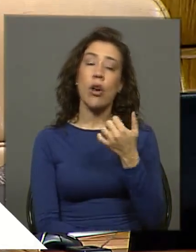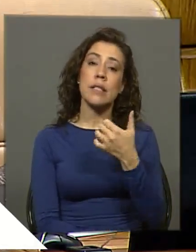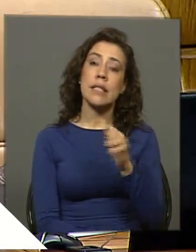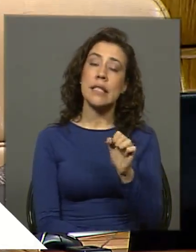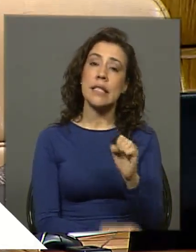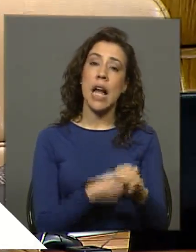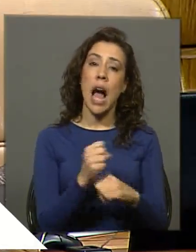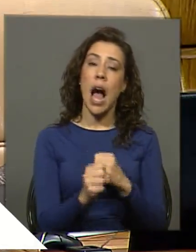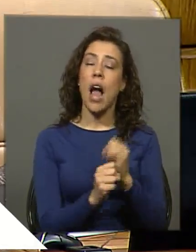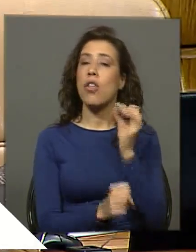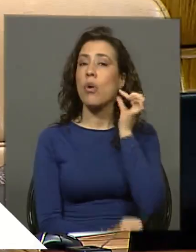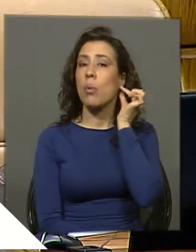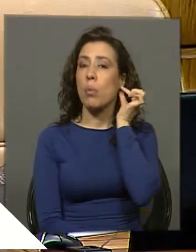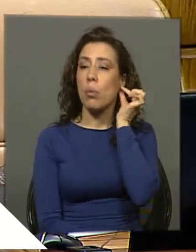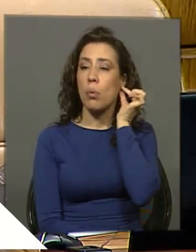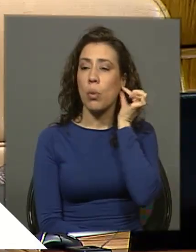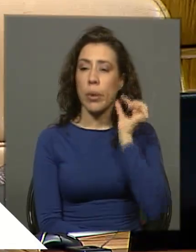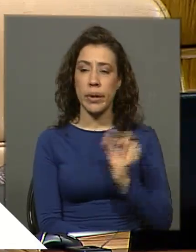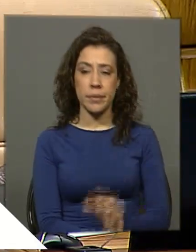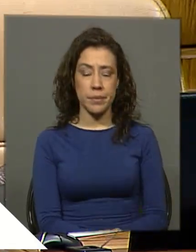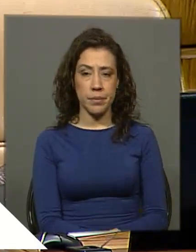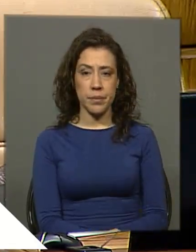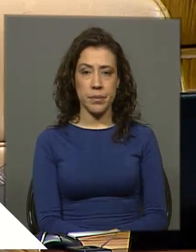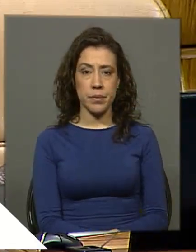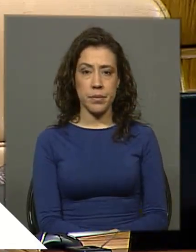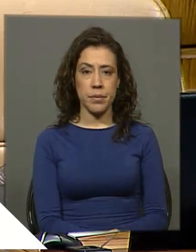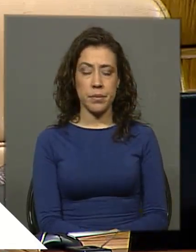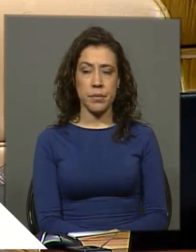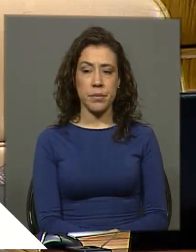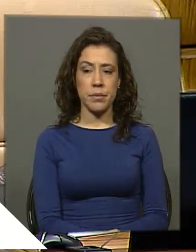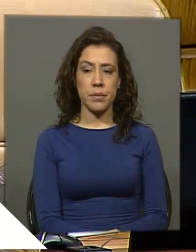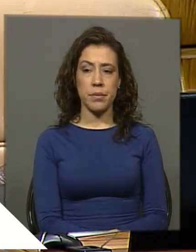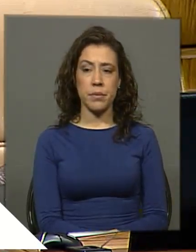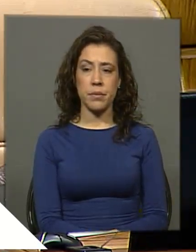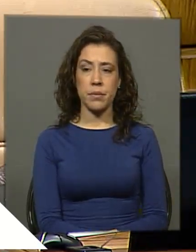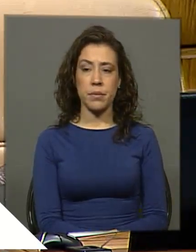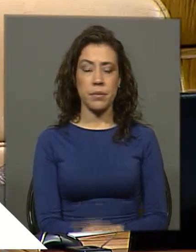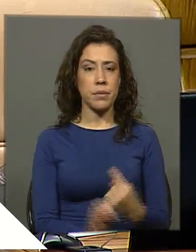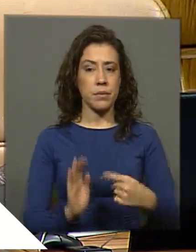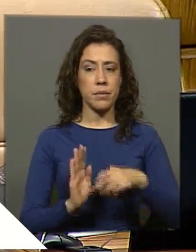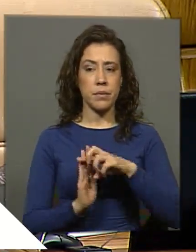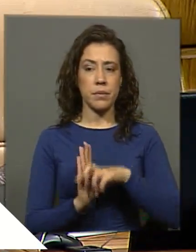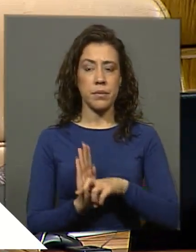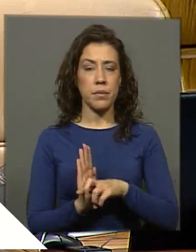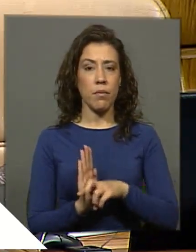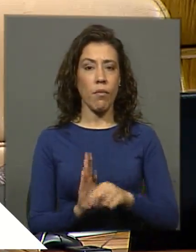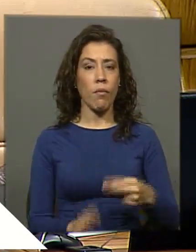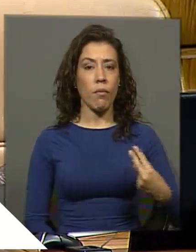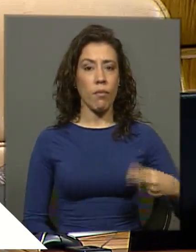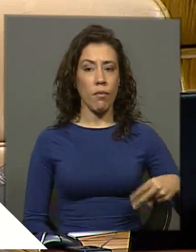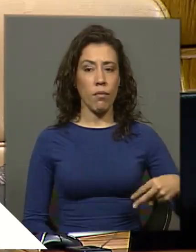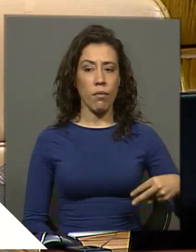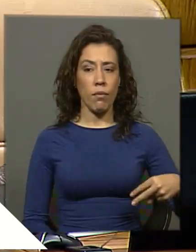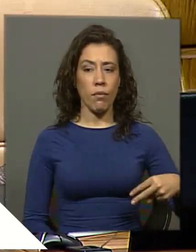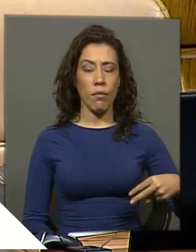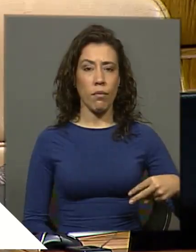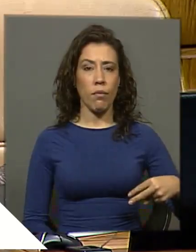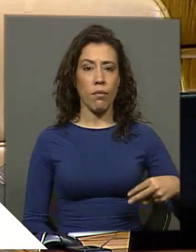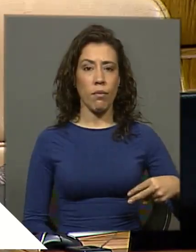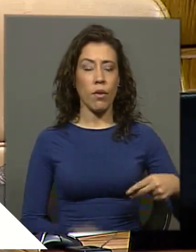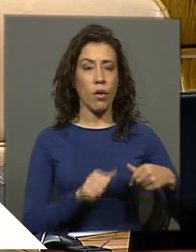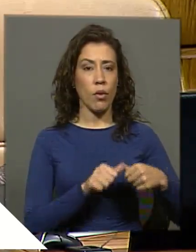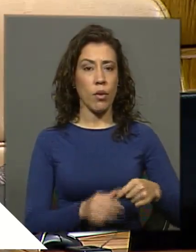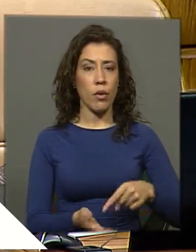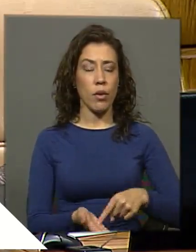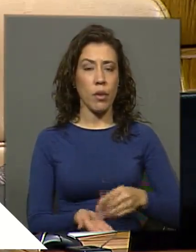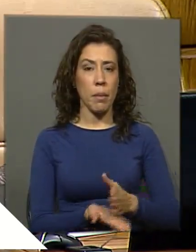años en el caso de las mujeres esta es una iniciativa que valoramos porque la vigencia de